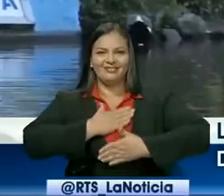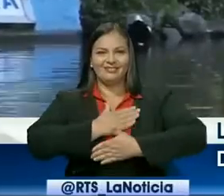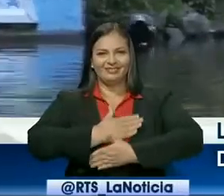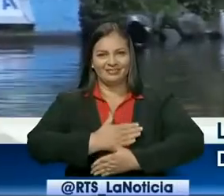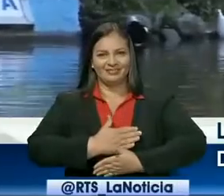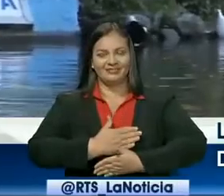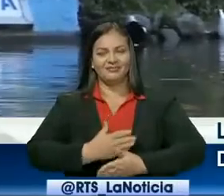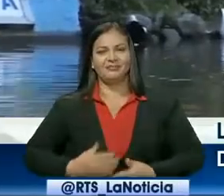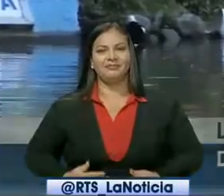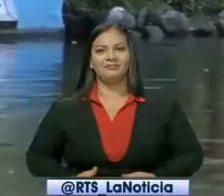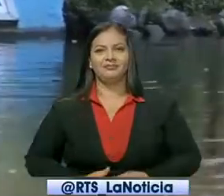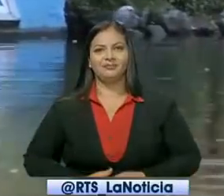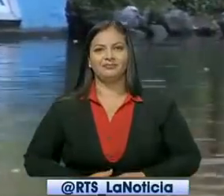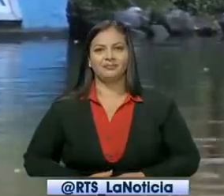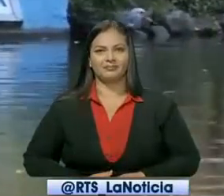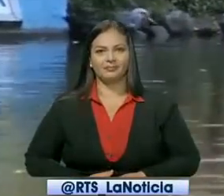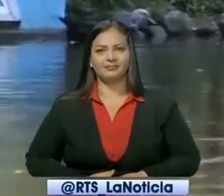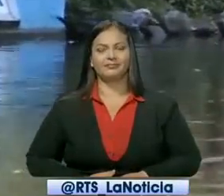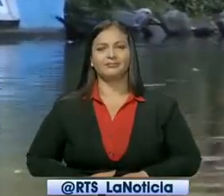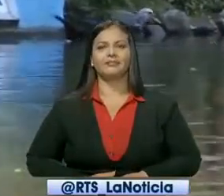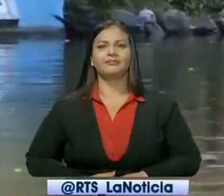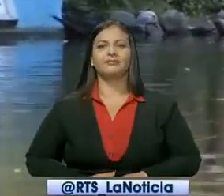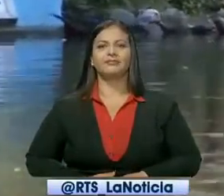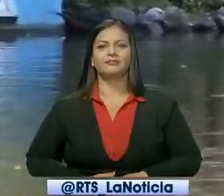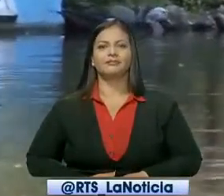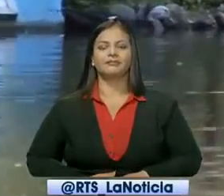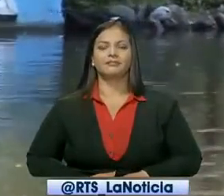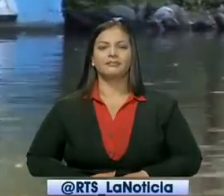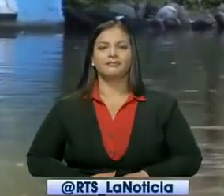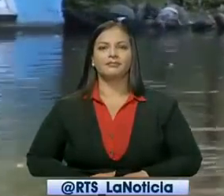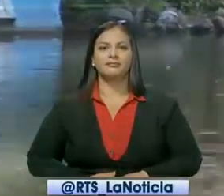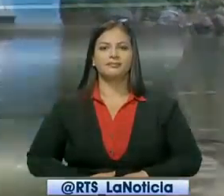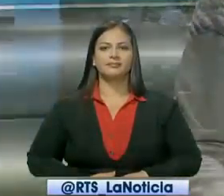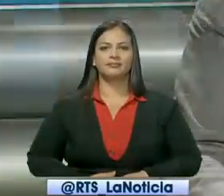Loja, informó Marcela Constante Brito.